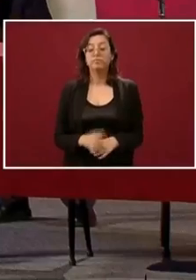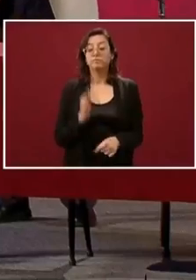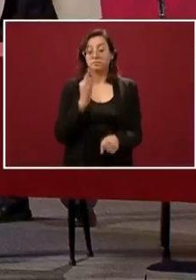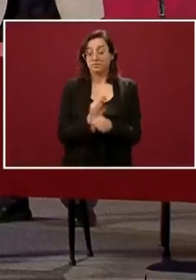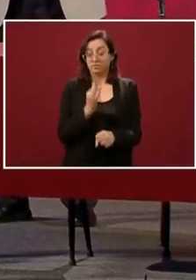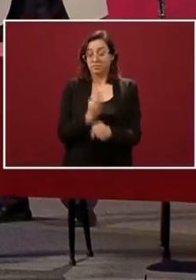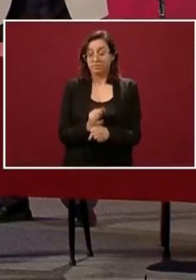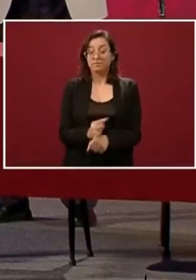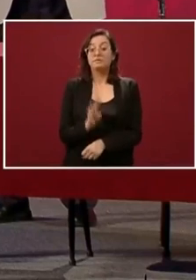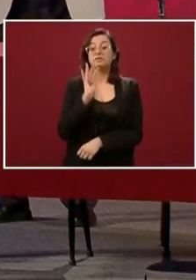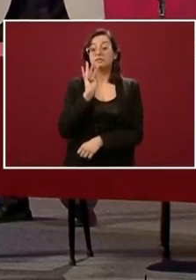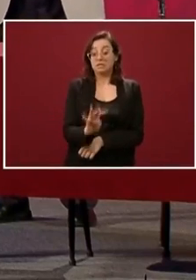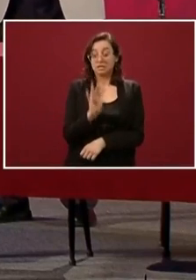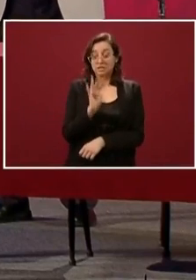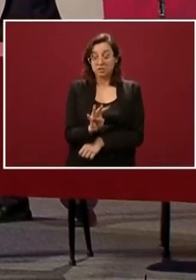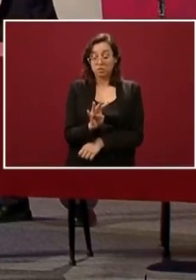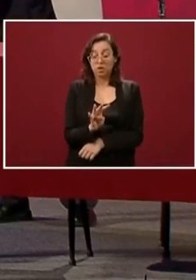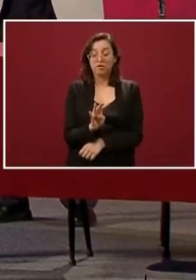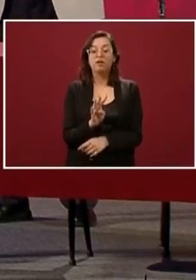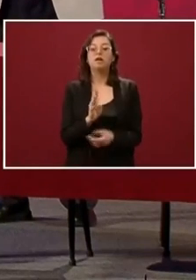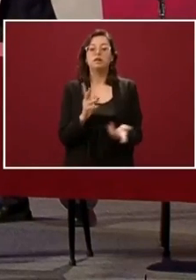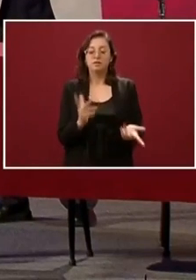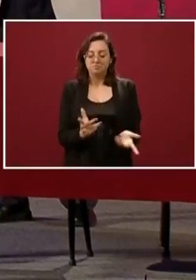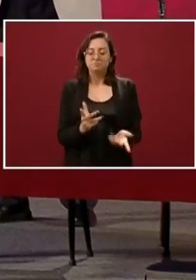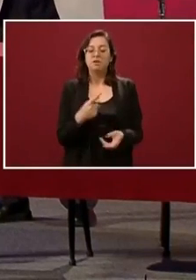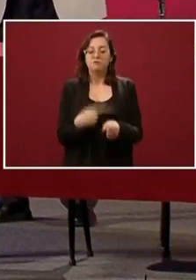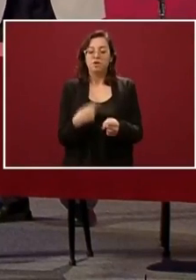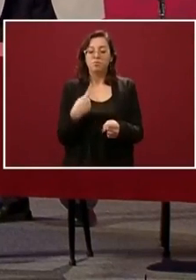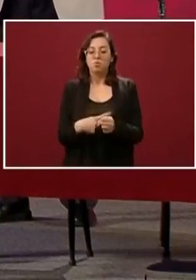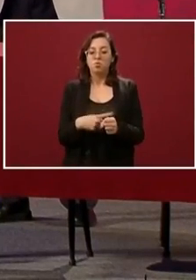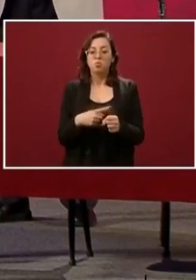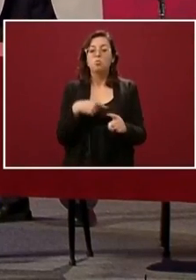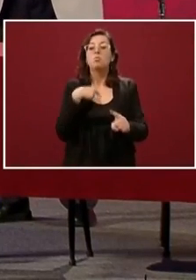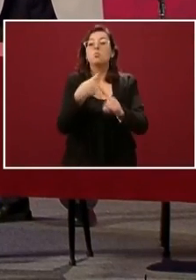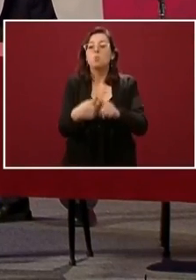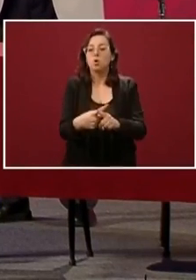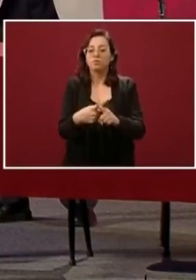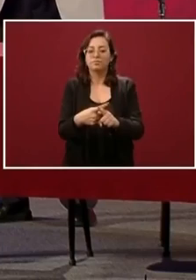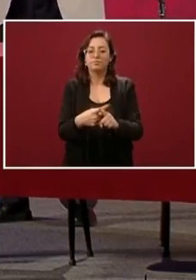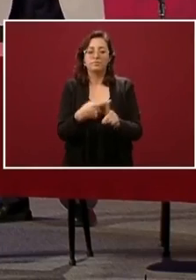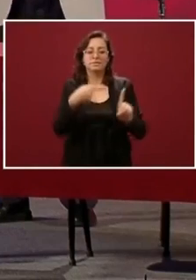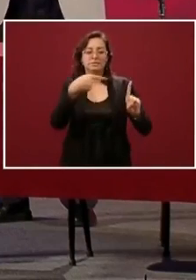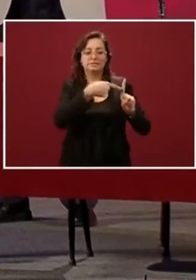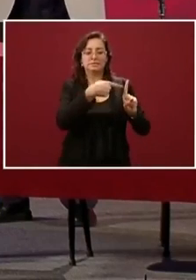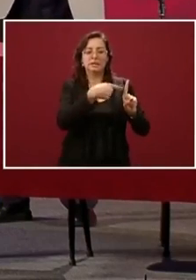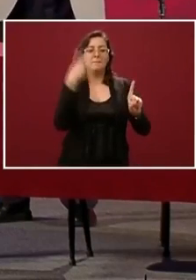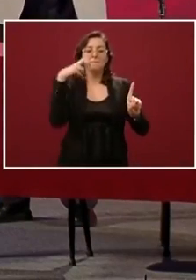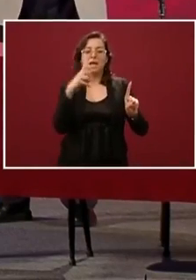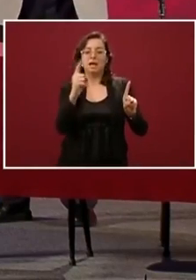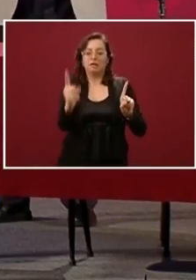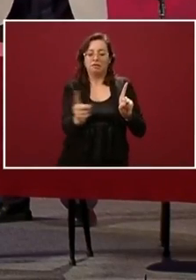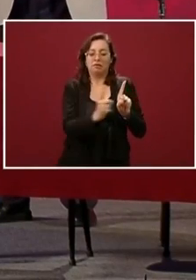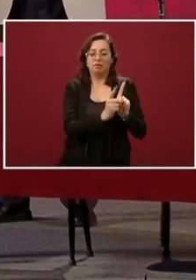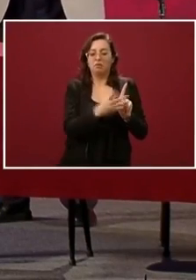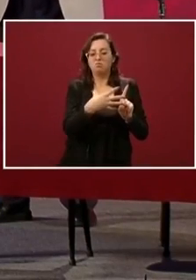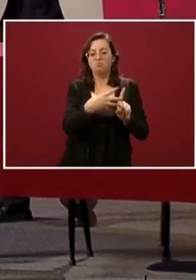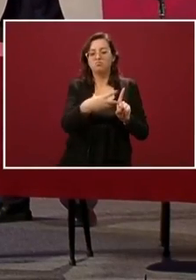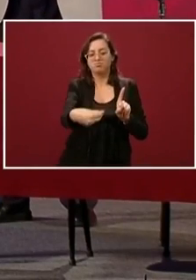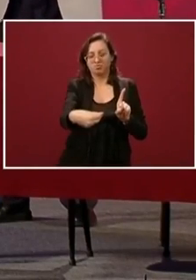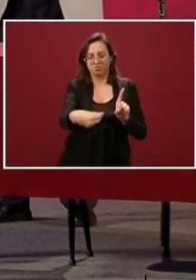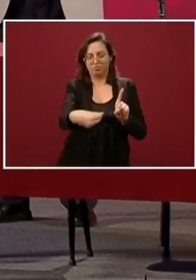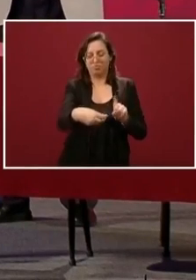19 casos asociados a importación, ¿no? Es decir, son personas que se contagiaron del